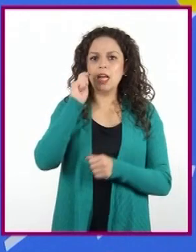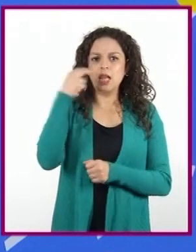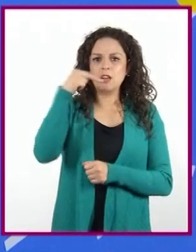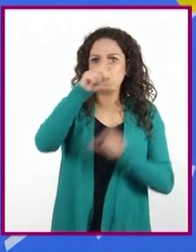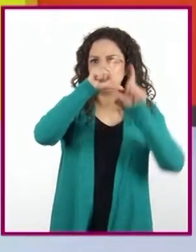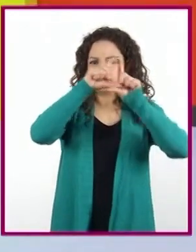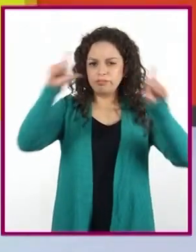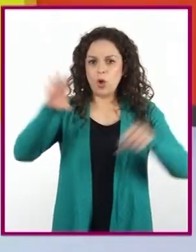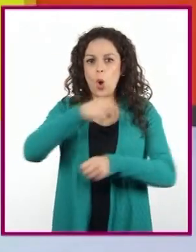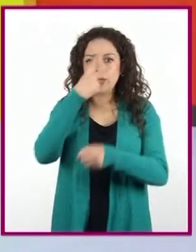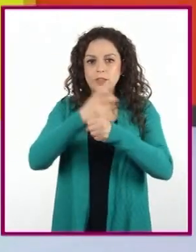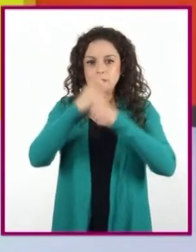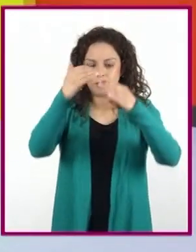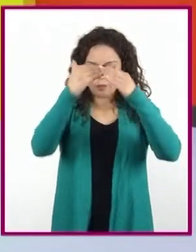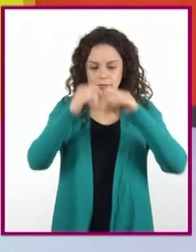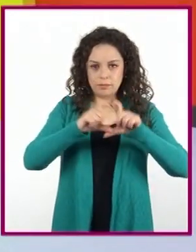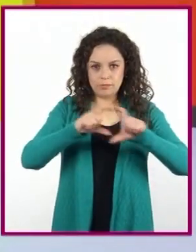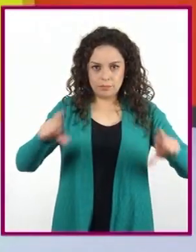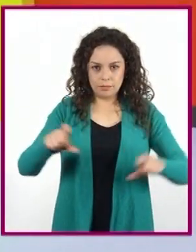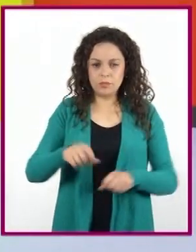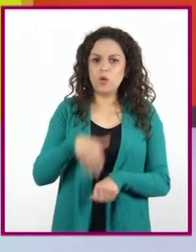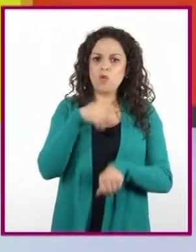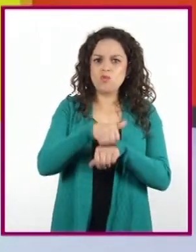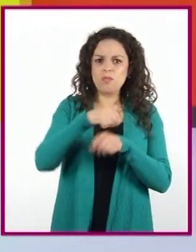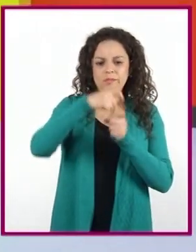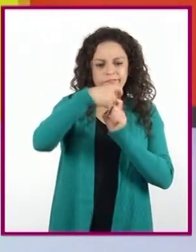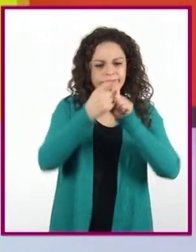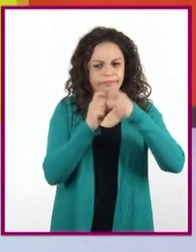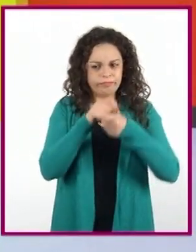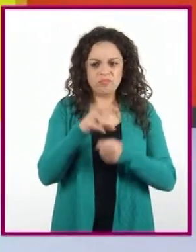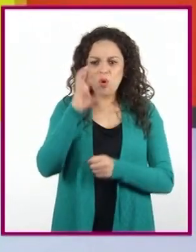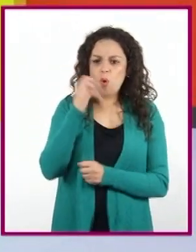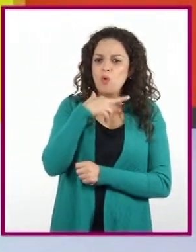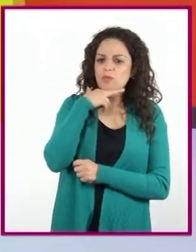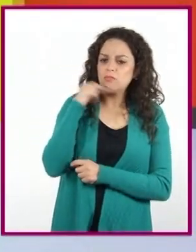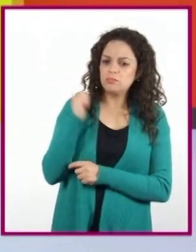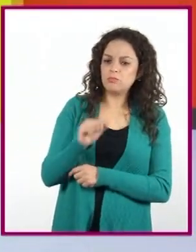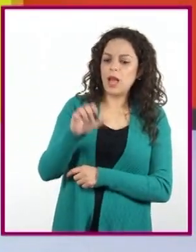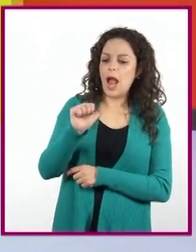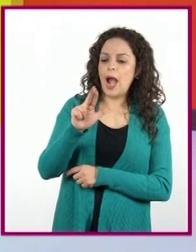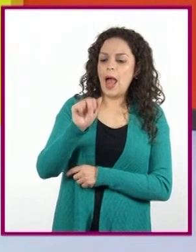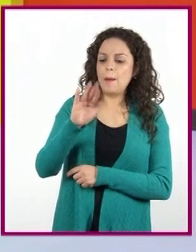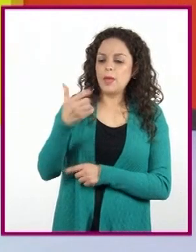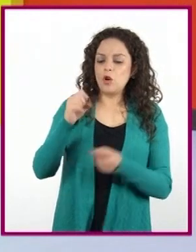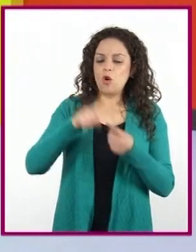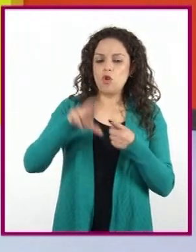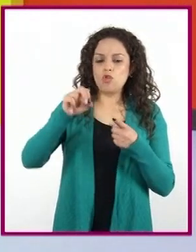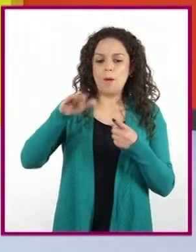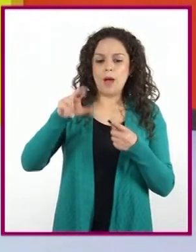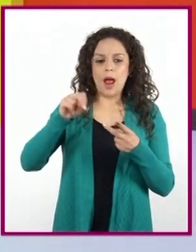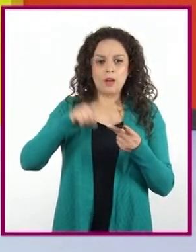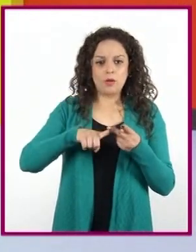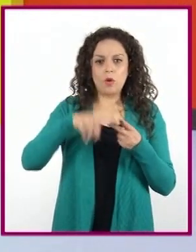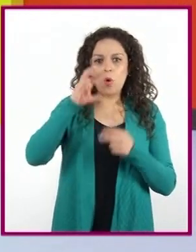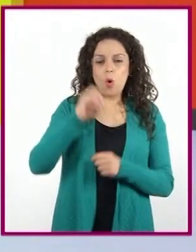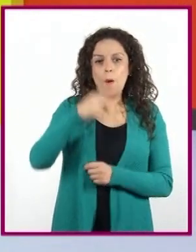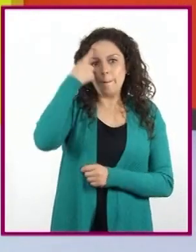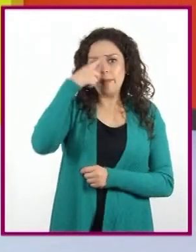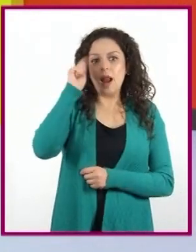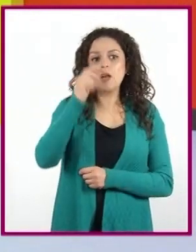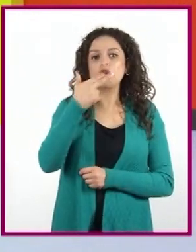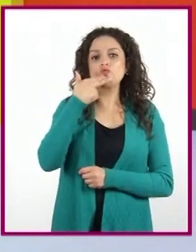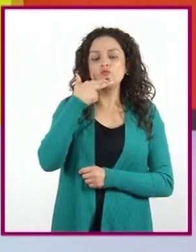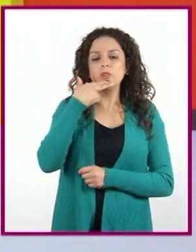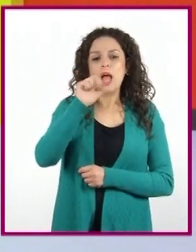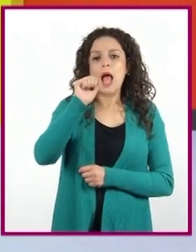Los números pueden ser arábigos o romanos para distinguir apartados o hacer uso de incisos en